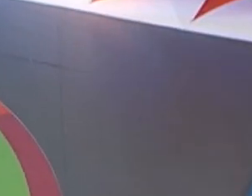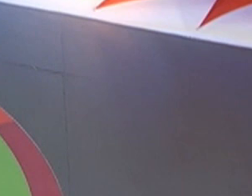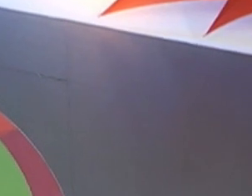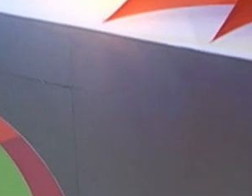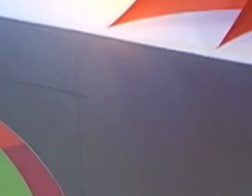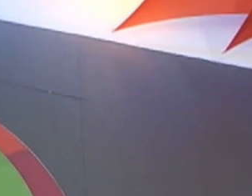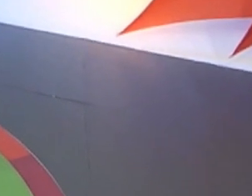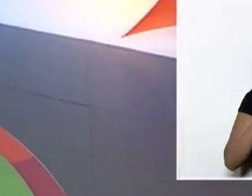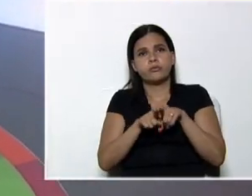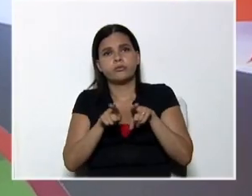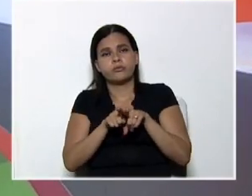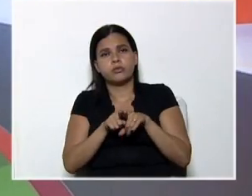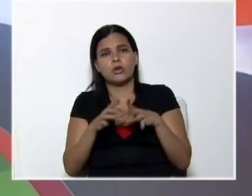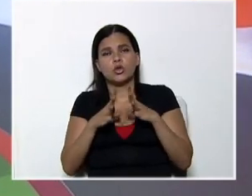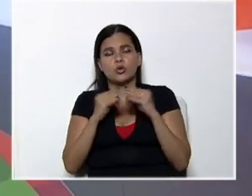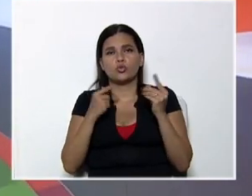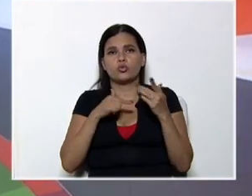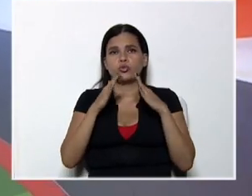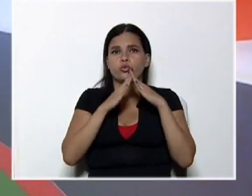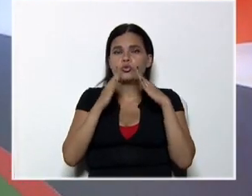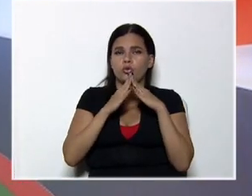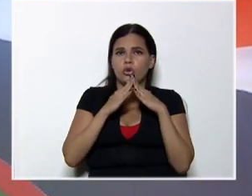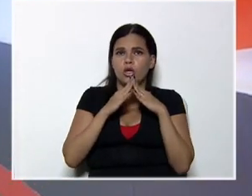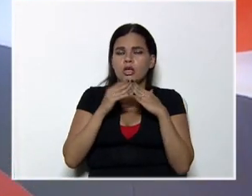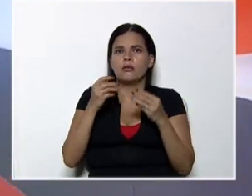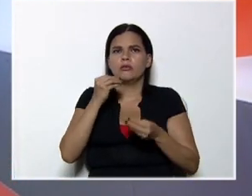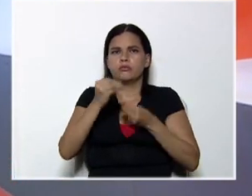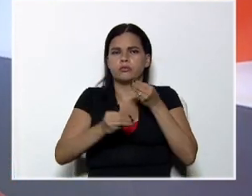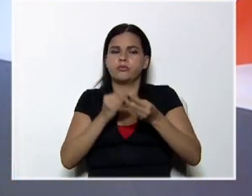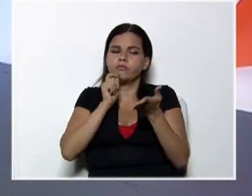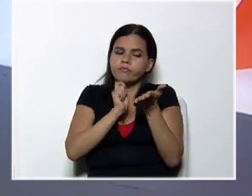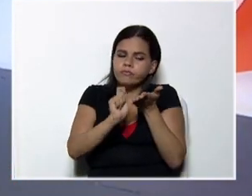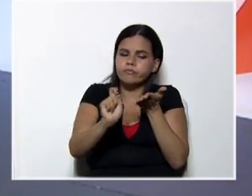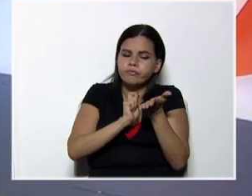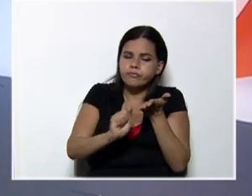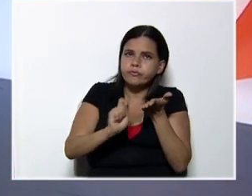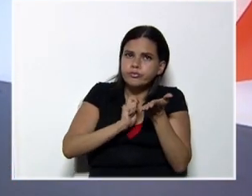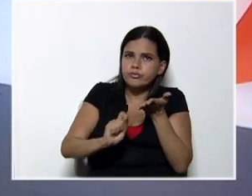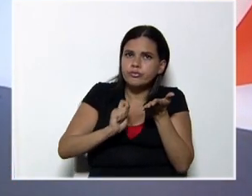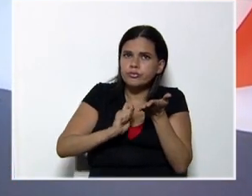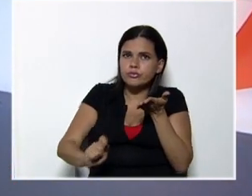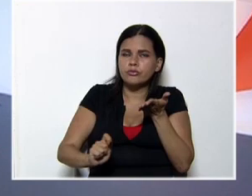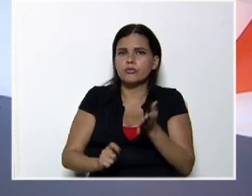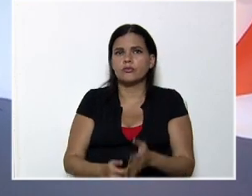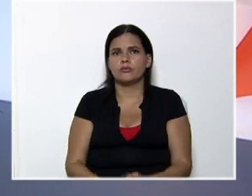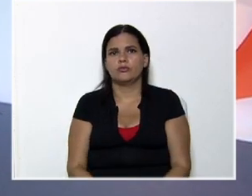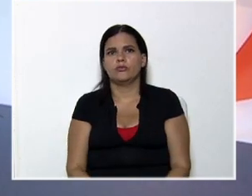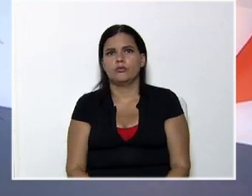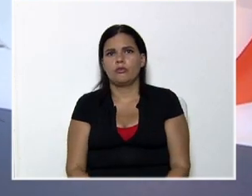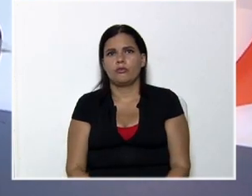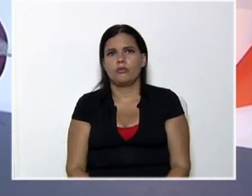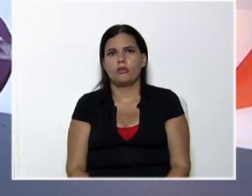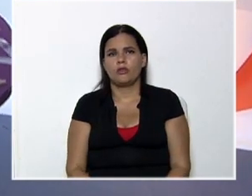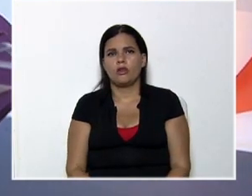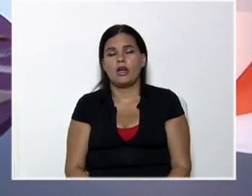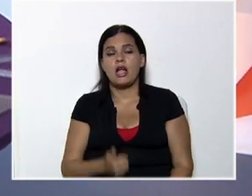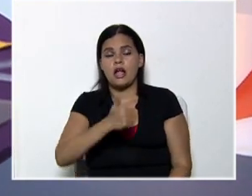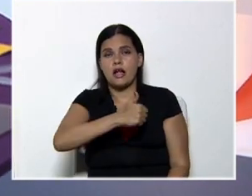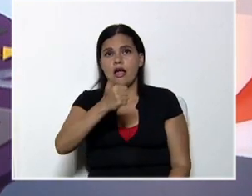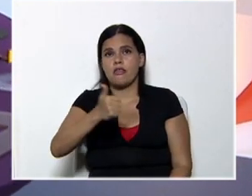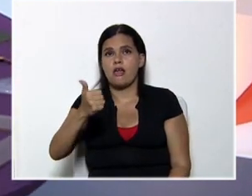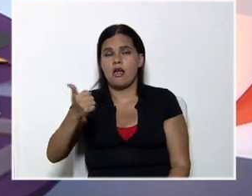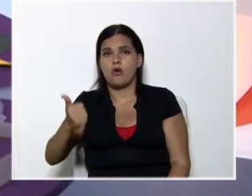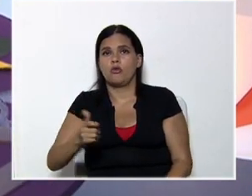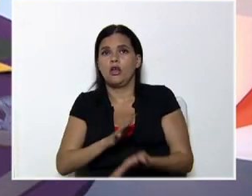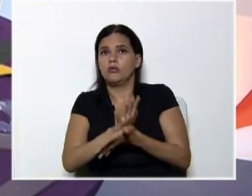Es importante que todos en casa vayan haciendo notas, vayan tomando sus apuntes en relación a cada una de